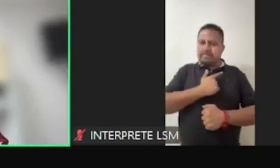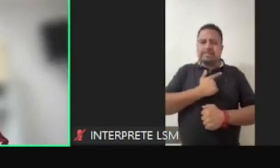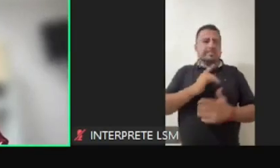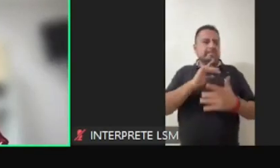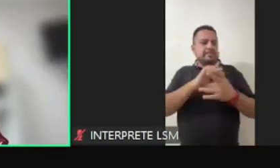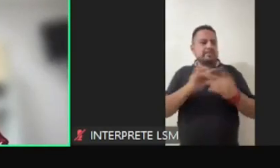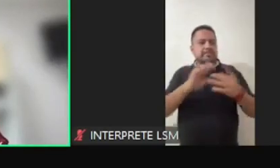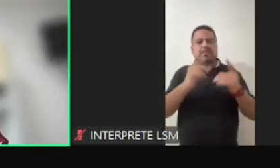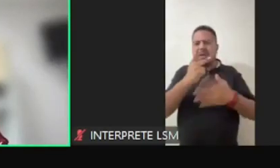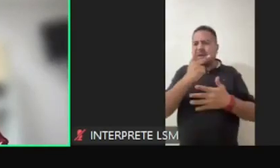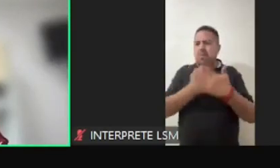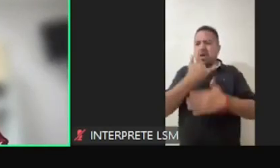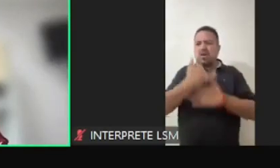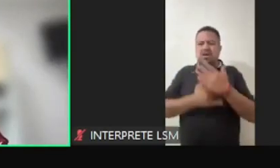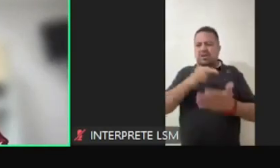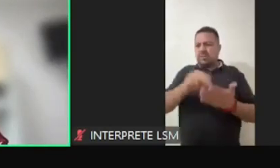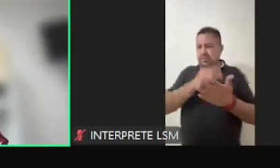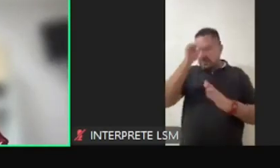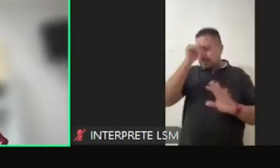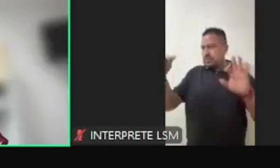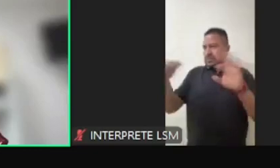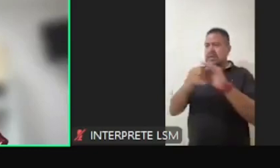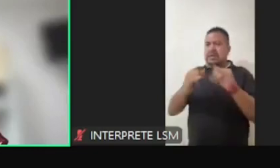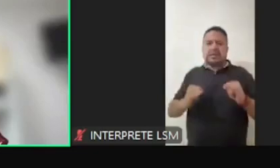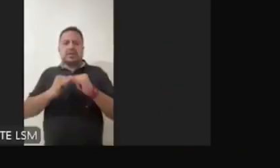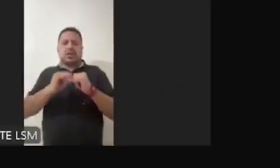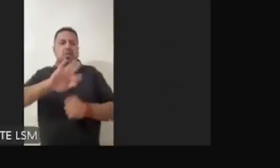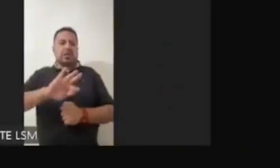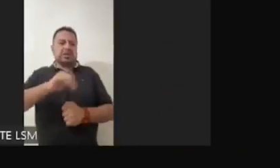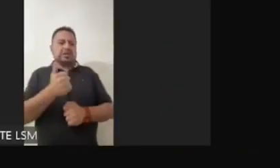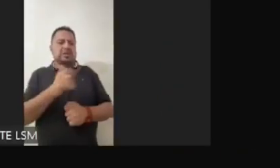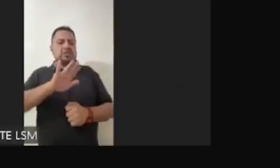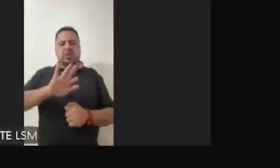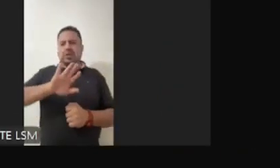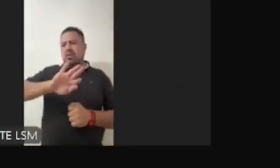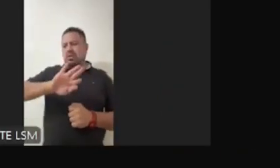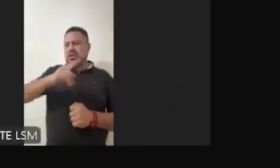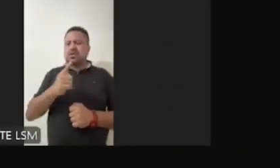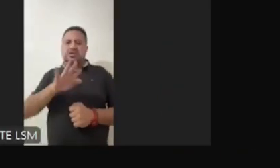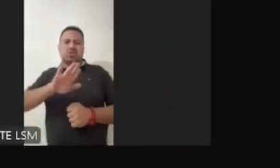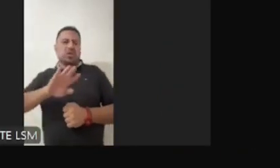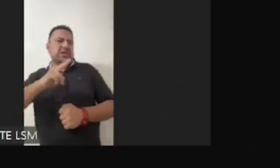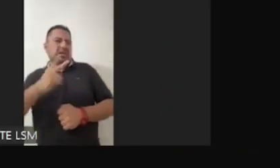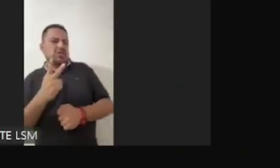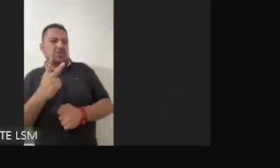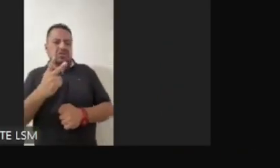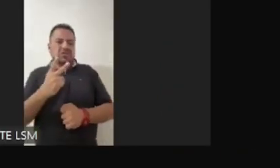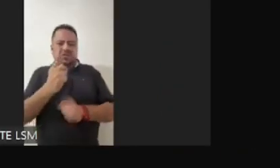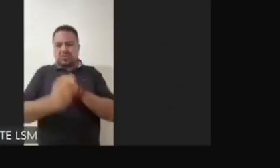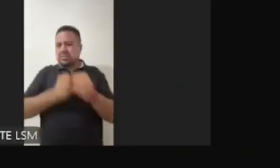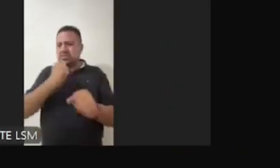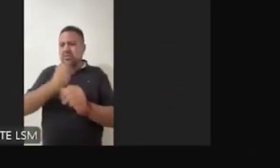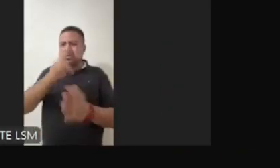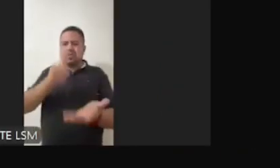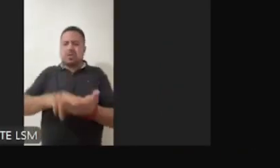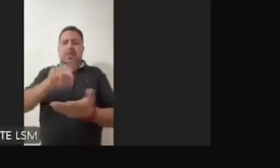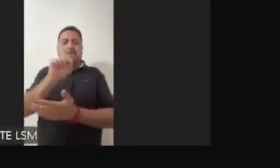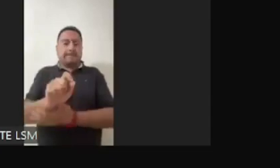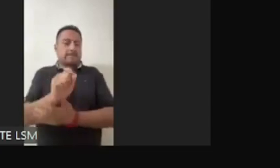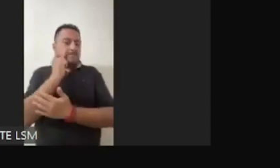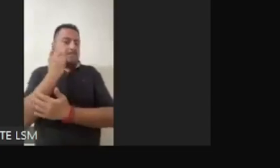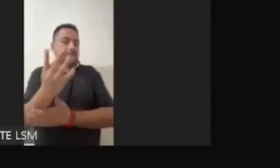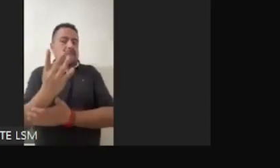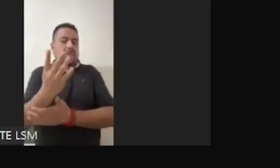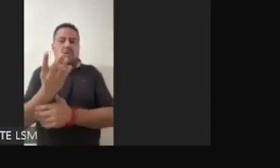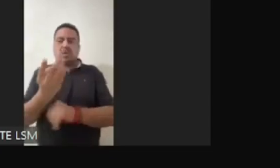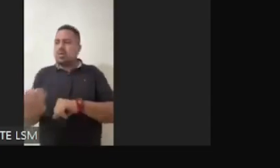cuenta con los proyectos de la audos convenio institutos 46 50 41 y 52 del del 2024